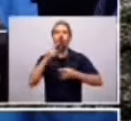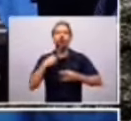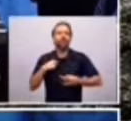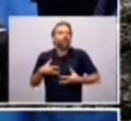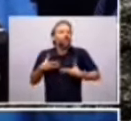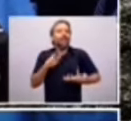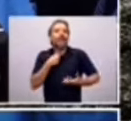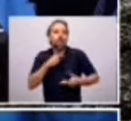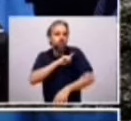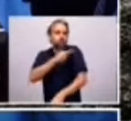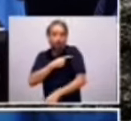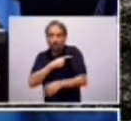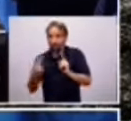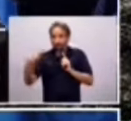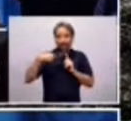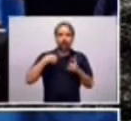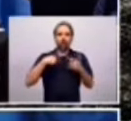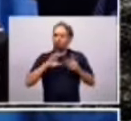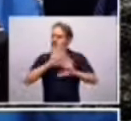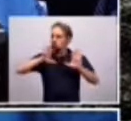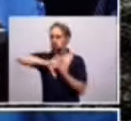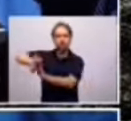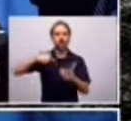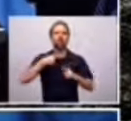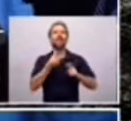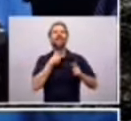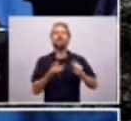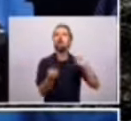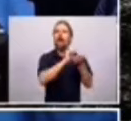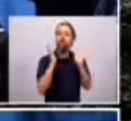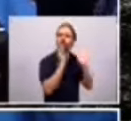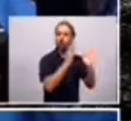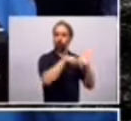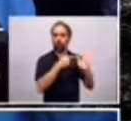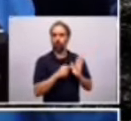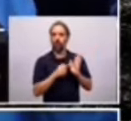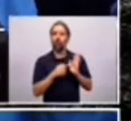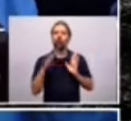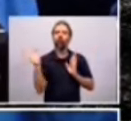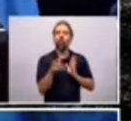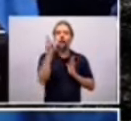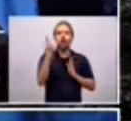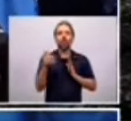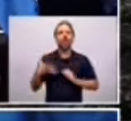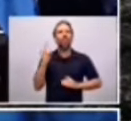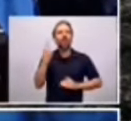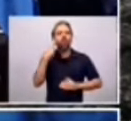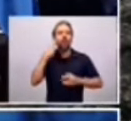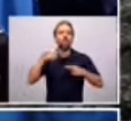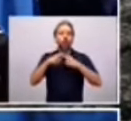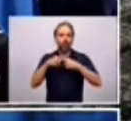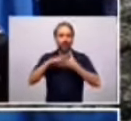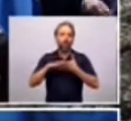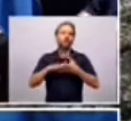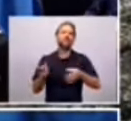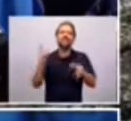franjas etarias más jóvenes, que ahí es donde capturó mayormente sus votos Milei, si no habrá sido sus propios votantes, sus propios afiliados,